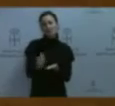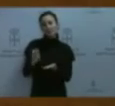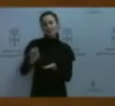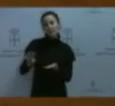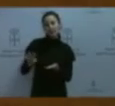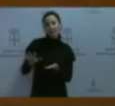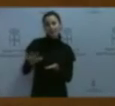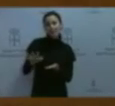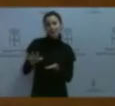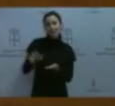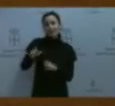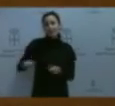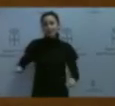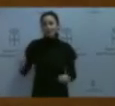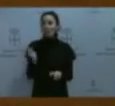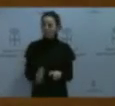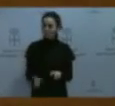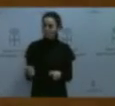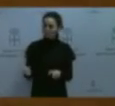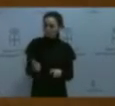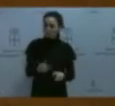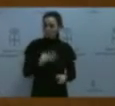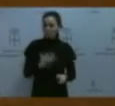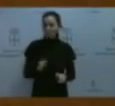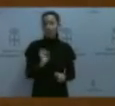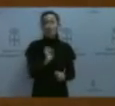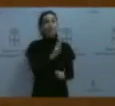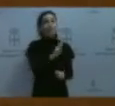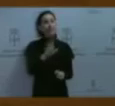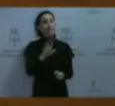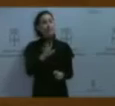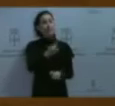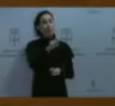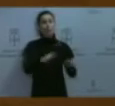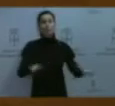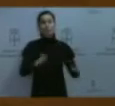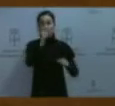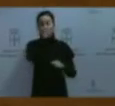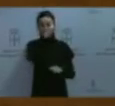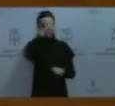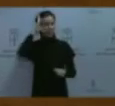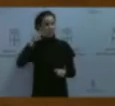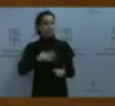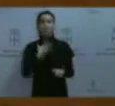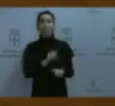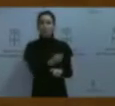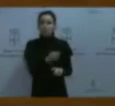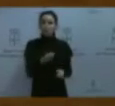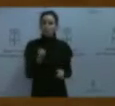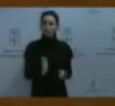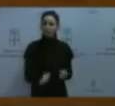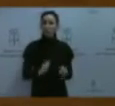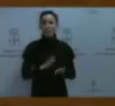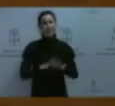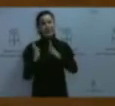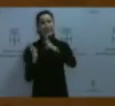facultativos o bien 25 efectivos de enfermería aproximadamente, con cálculo